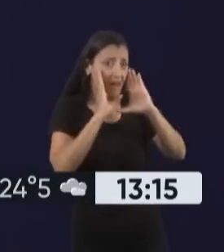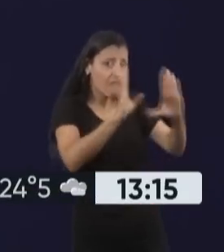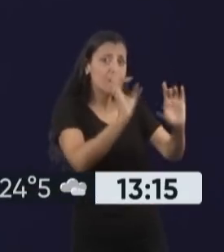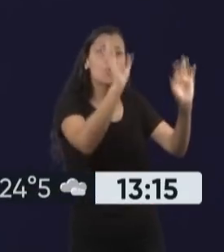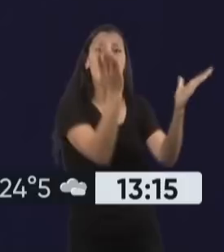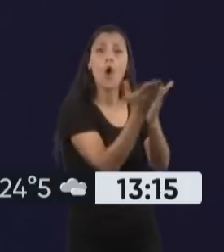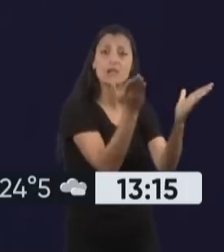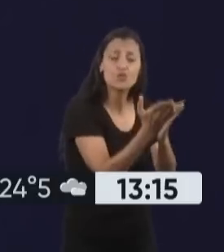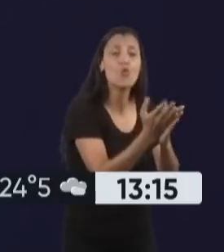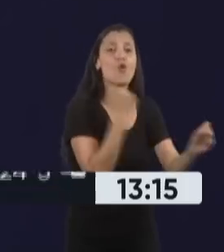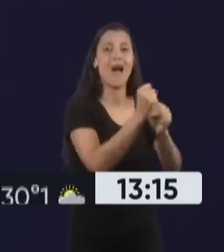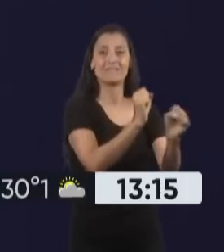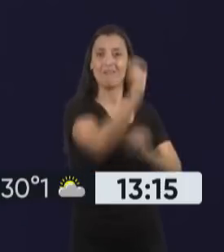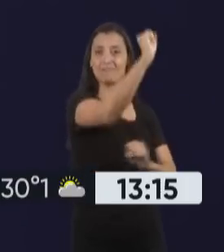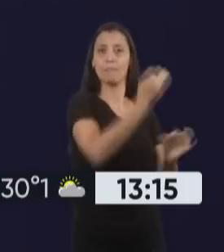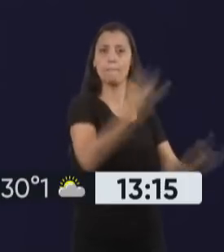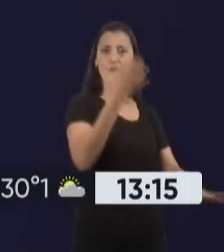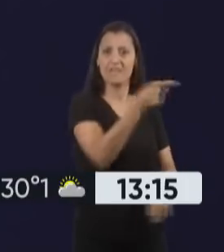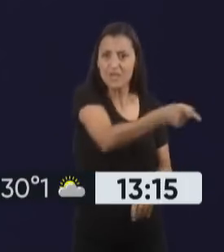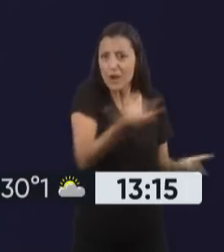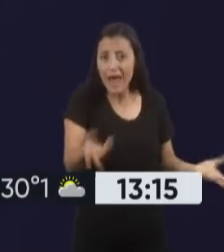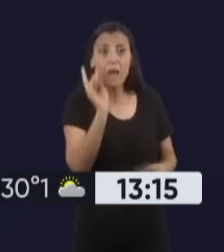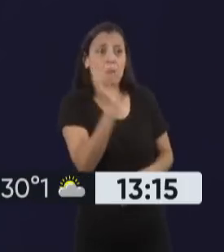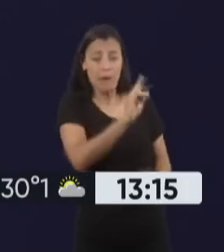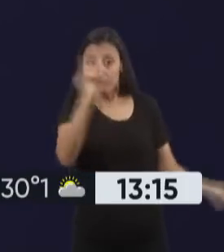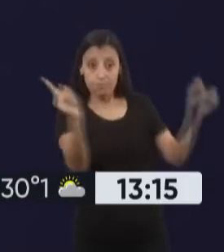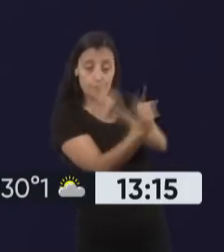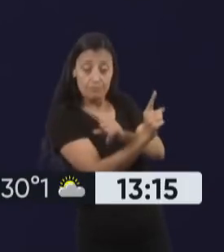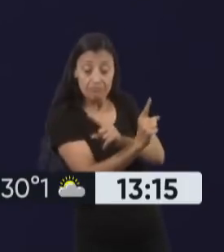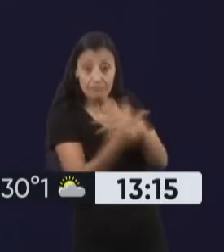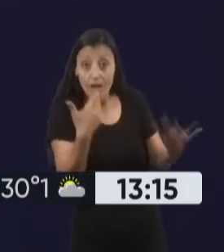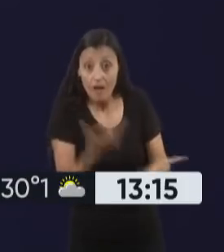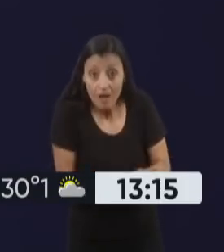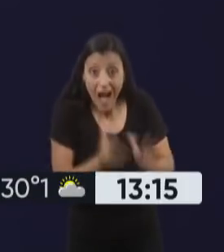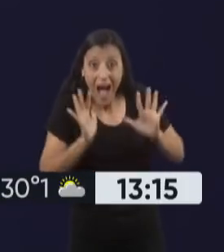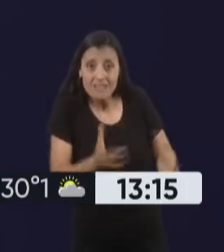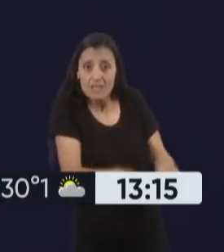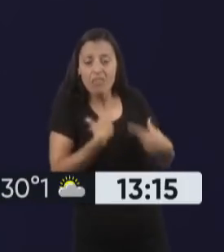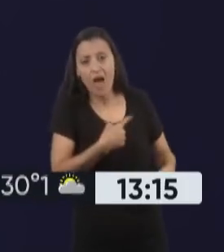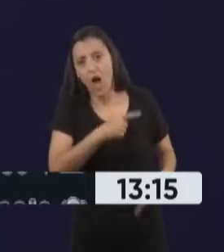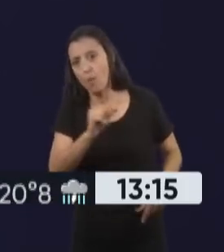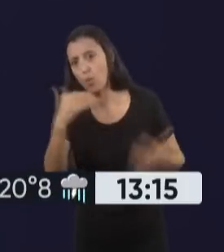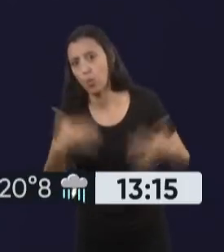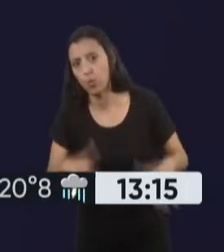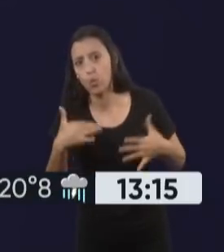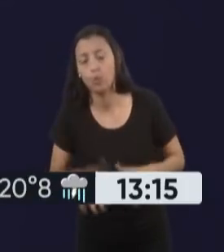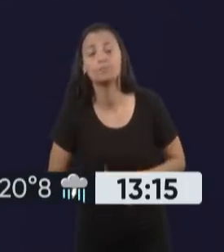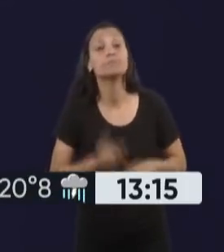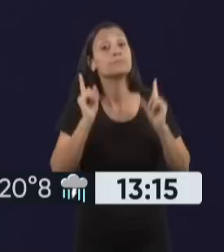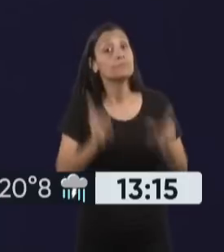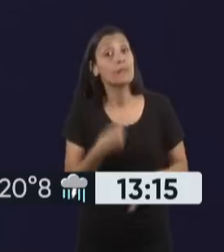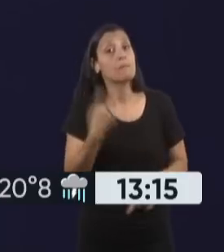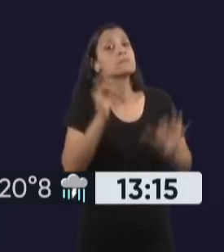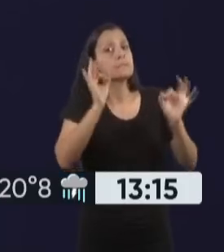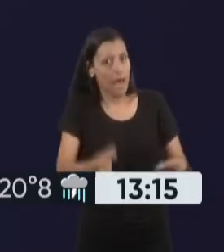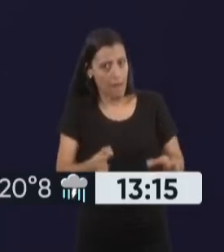lograr ser un profesional y de los mejores. Ver esas imágenes, la verdad es que causa mucho escozor y mucha pena. También entendemos que la mayoría